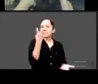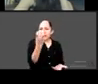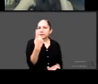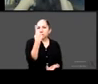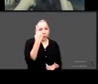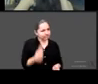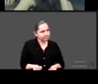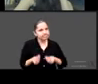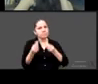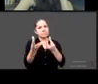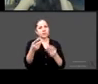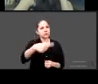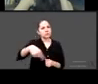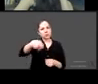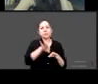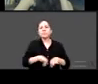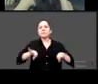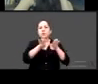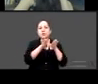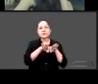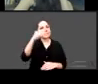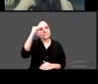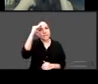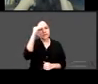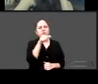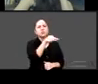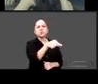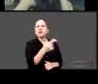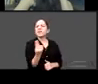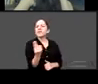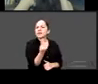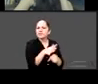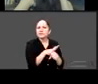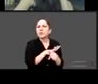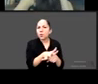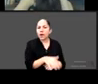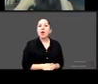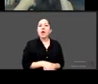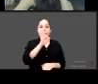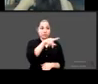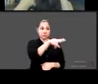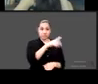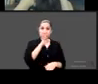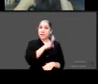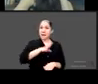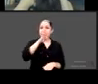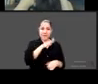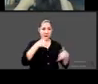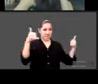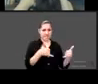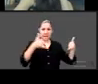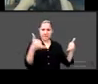auditorio. ¿Qué necesita? Y entre peor se porta, es que más me necesita, porque él está